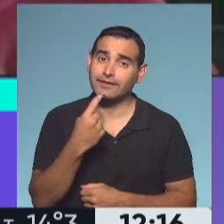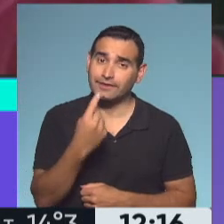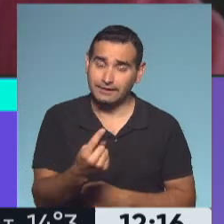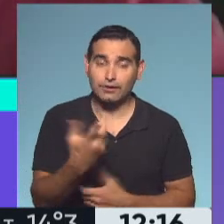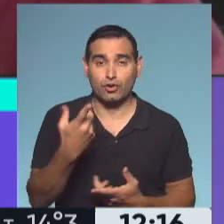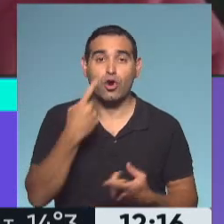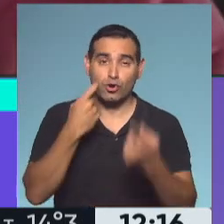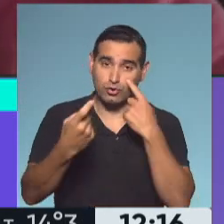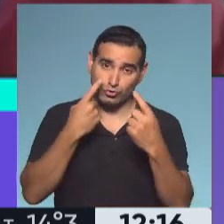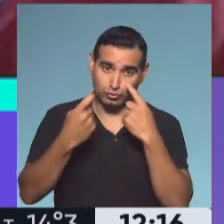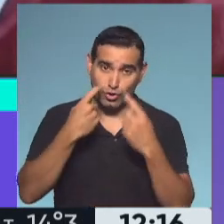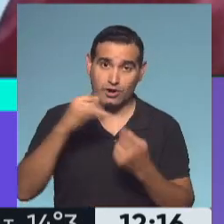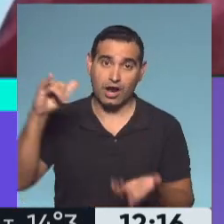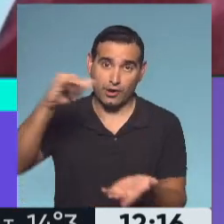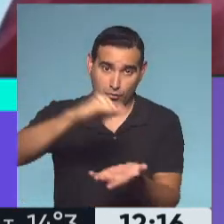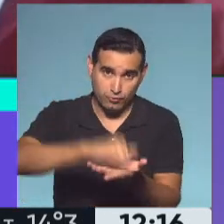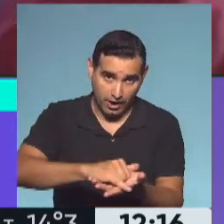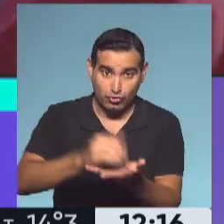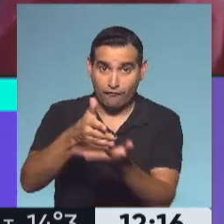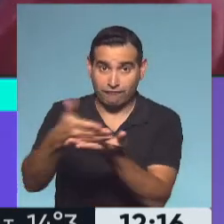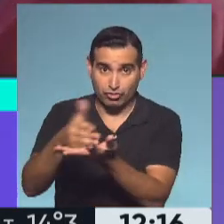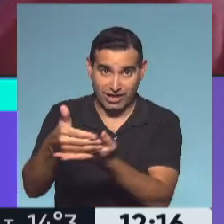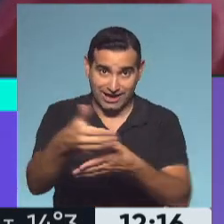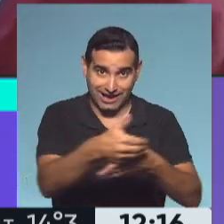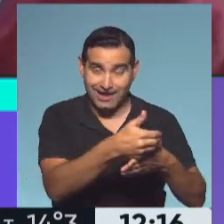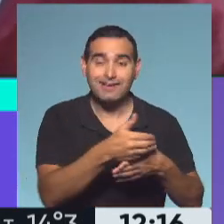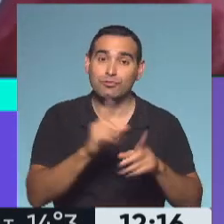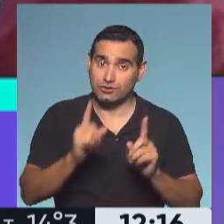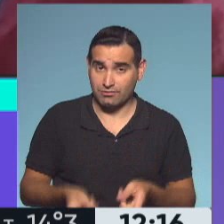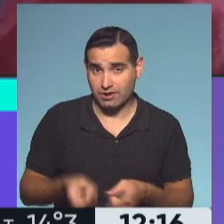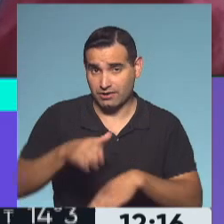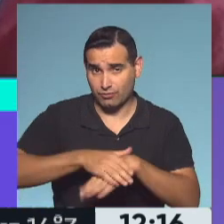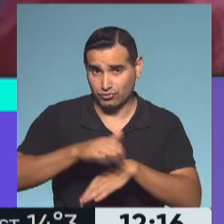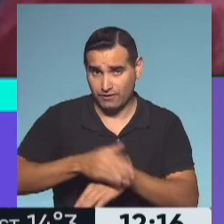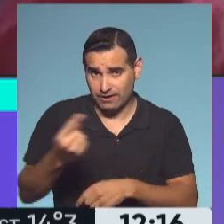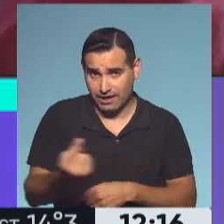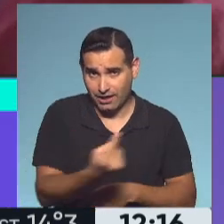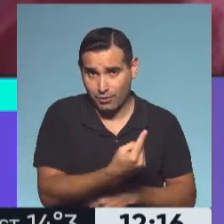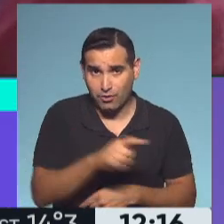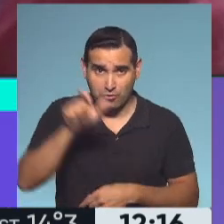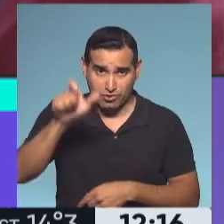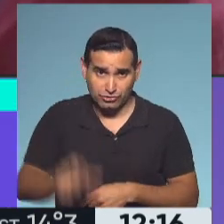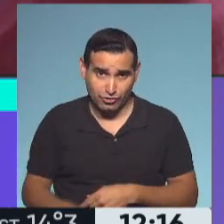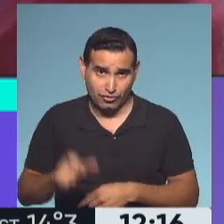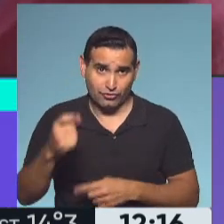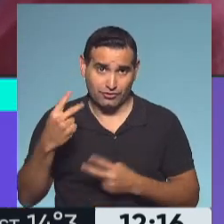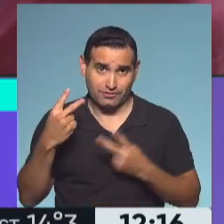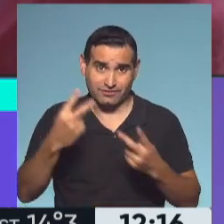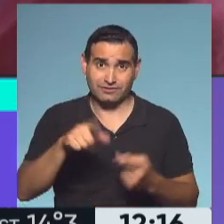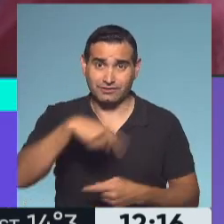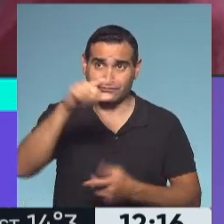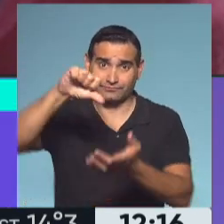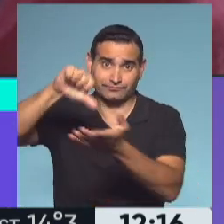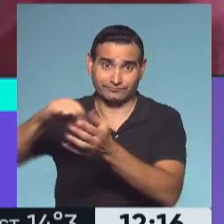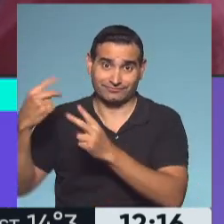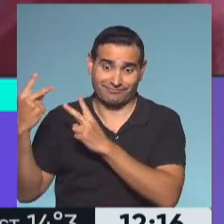los controles en los aeropuertos, en las fronteras, pero por otro lado, la responsabilidad individual, ¿no? De aquel que ingresó desde el exterior y, en